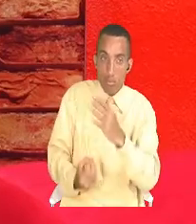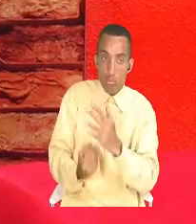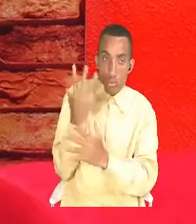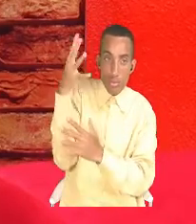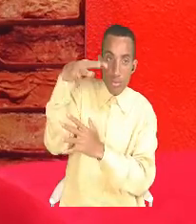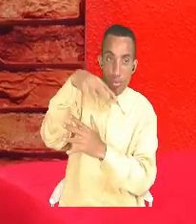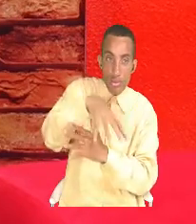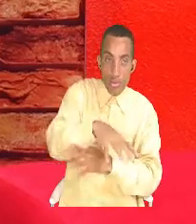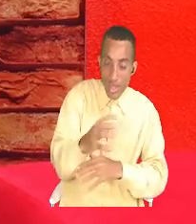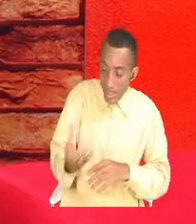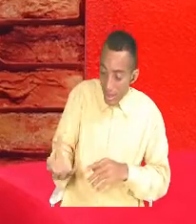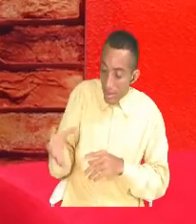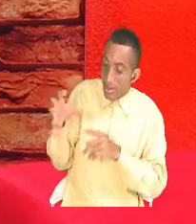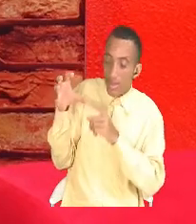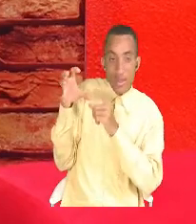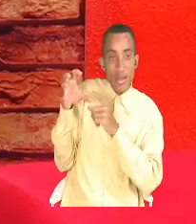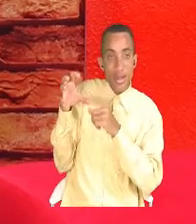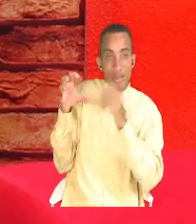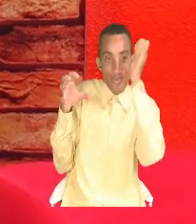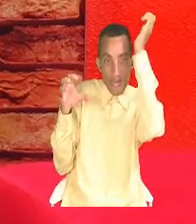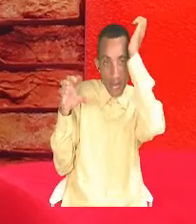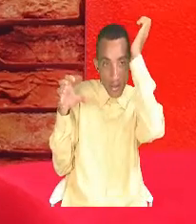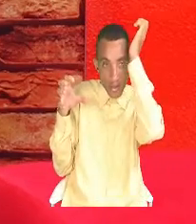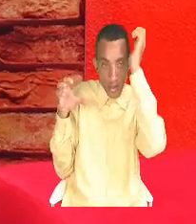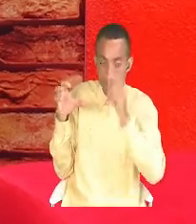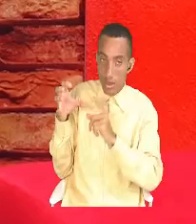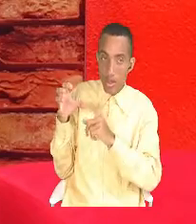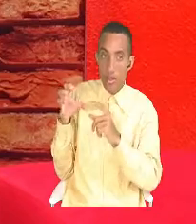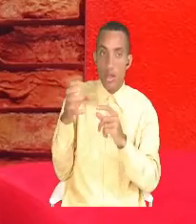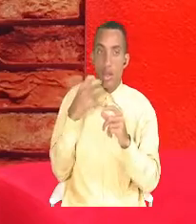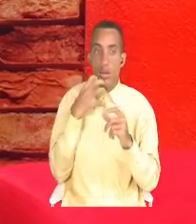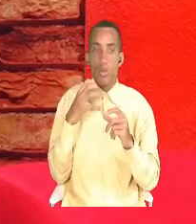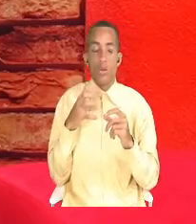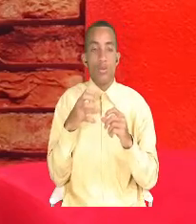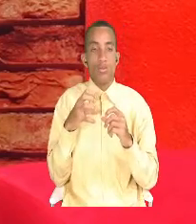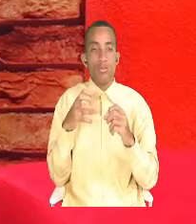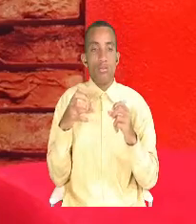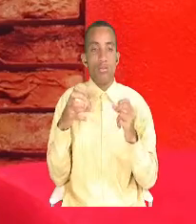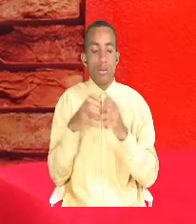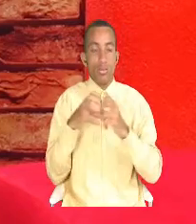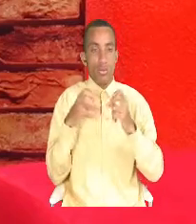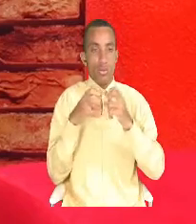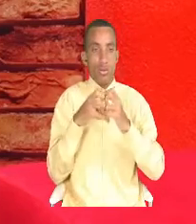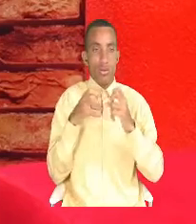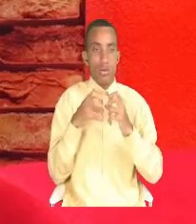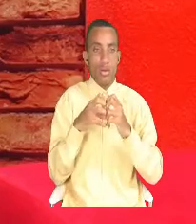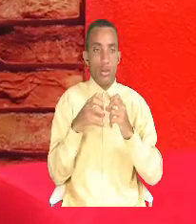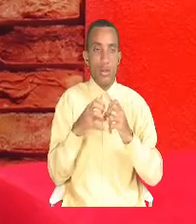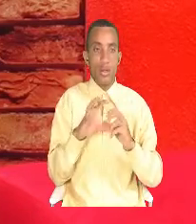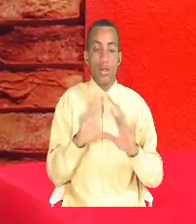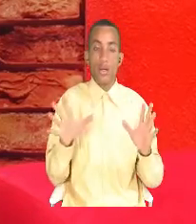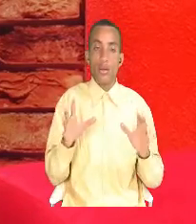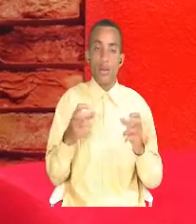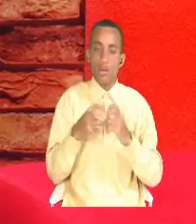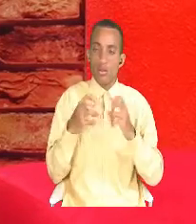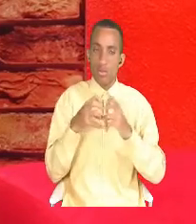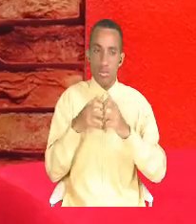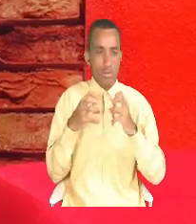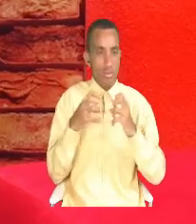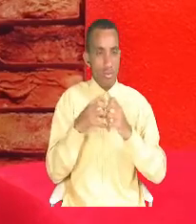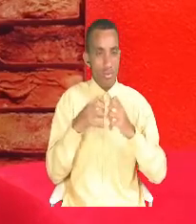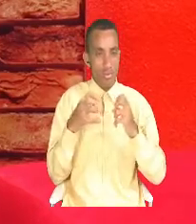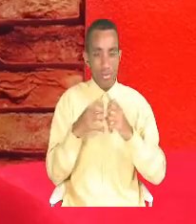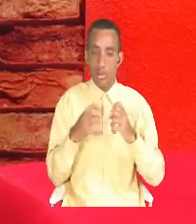mundial. Son unos choques energéticos, son las que consumen una cantidad de energía.